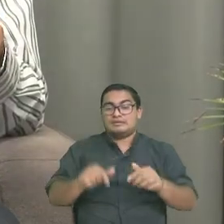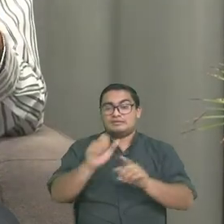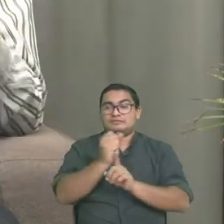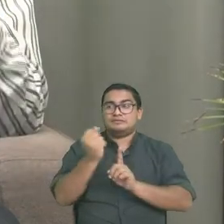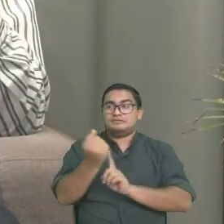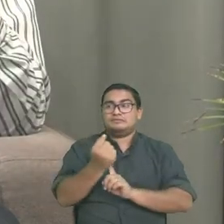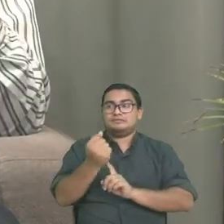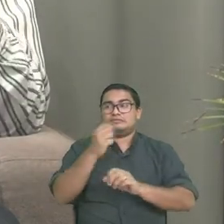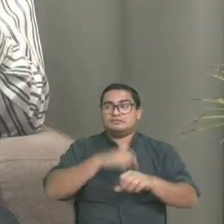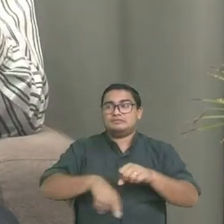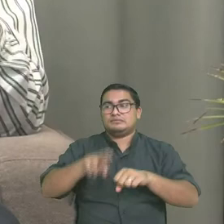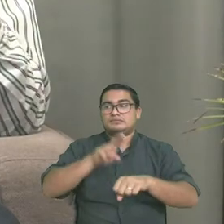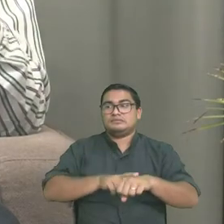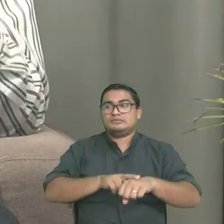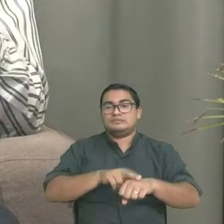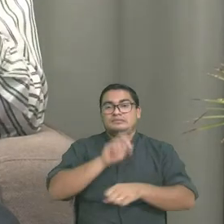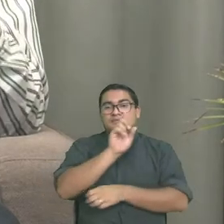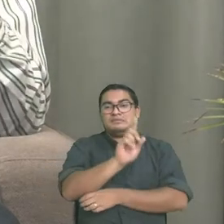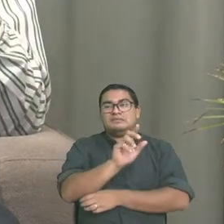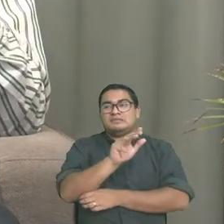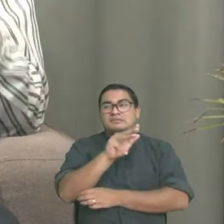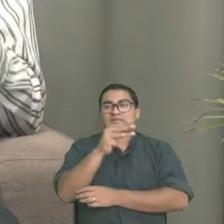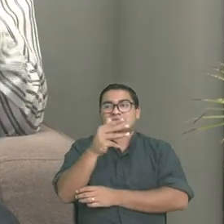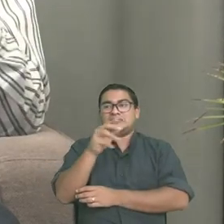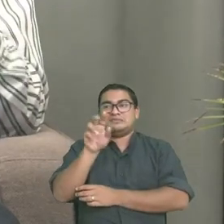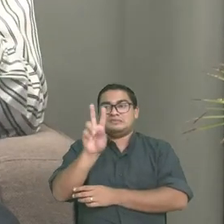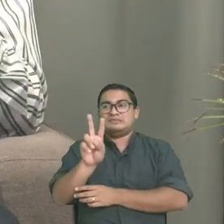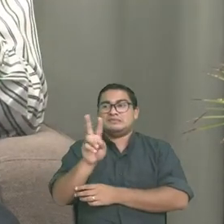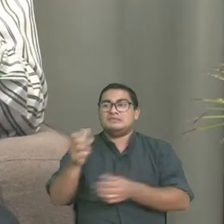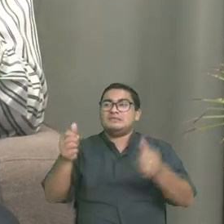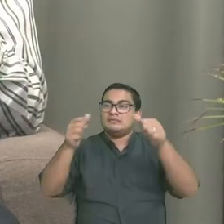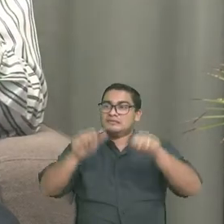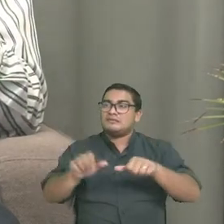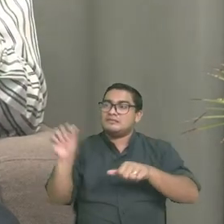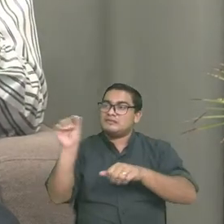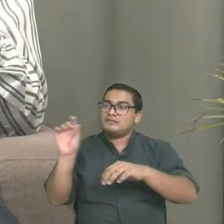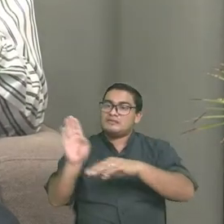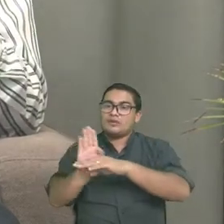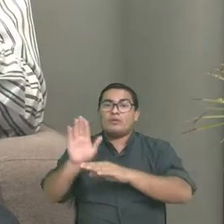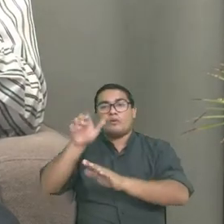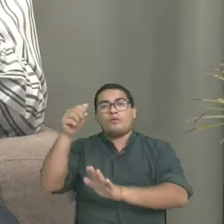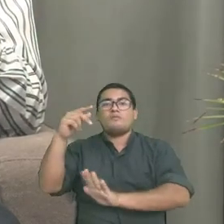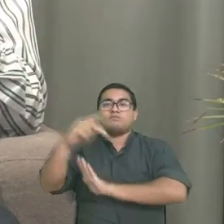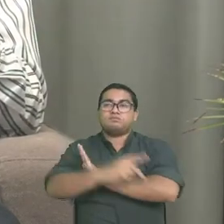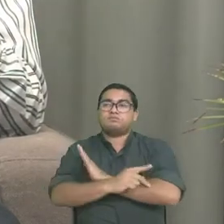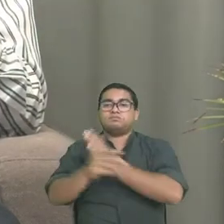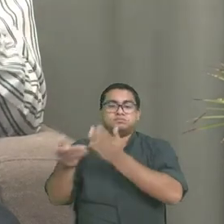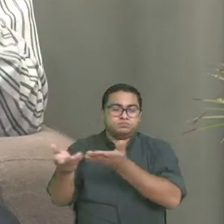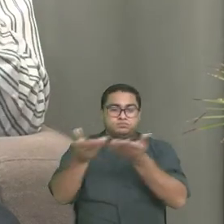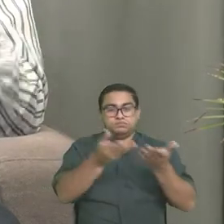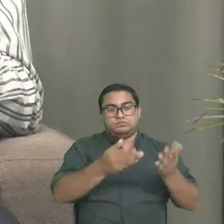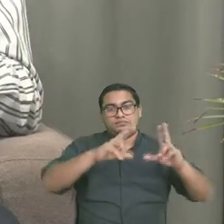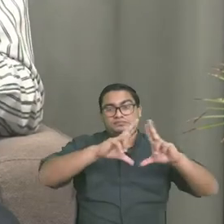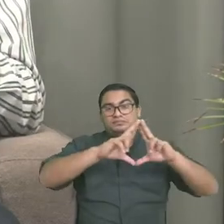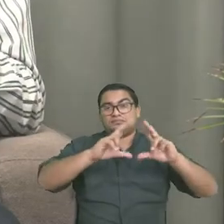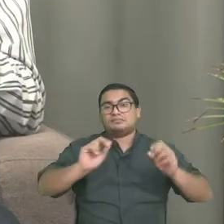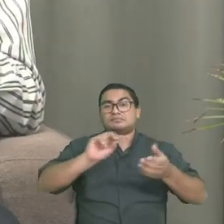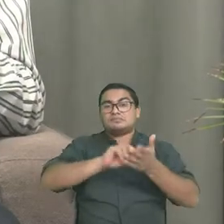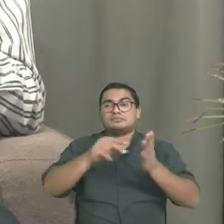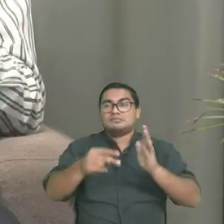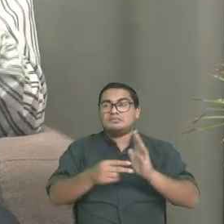Asamblea Nacional 192 convenios de préstamos internacionales, eso se llama también